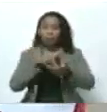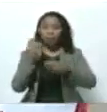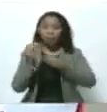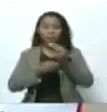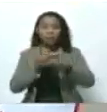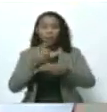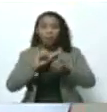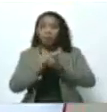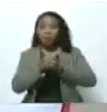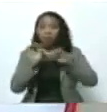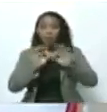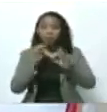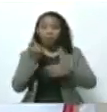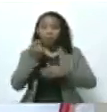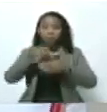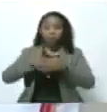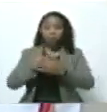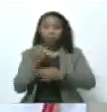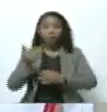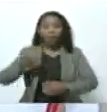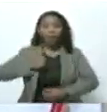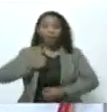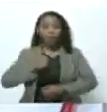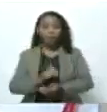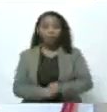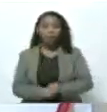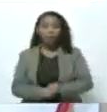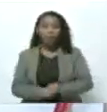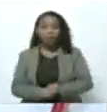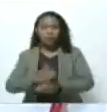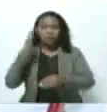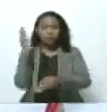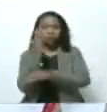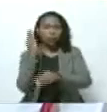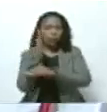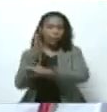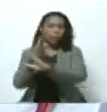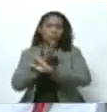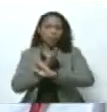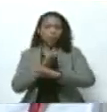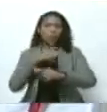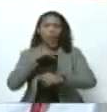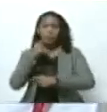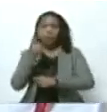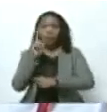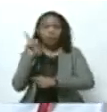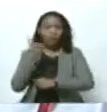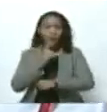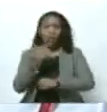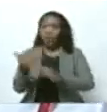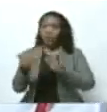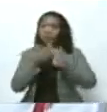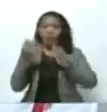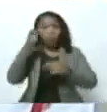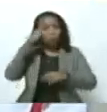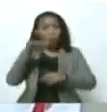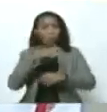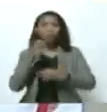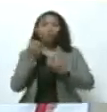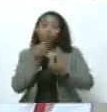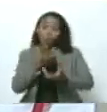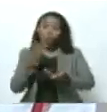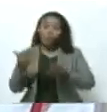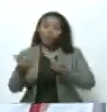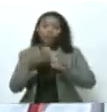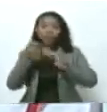porque producíamos con la semilla canadiense. Las sanciones, el bloqueo, que dijeron que no les iba a afectar al pueblo, pues afecta al